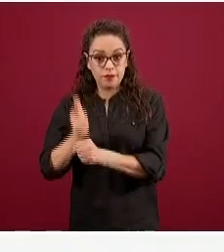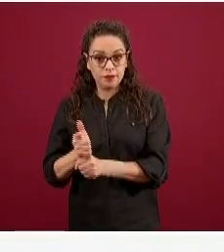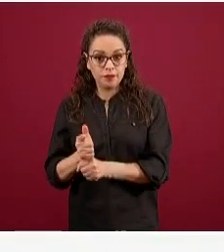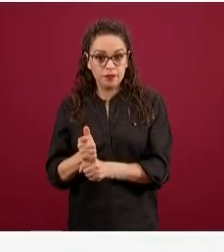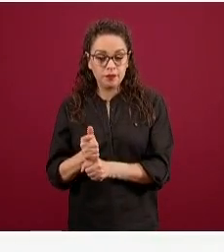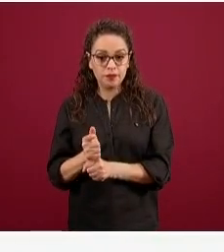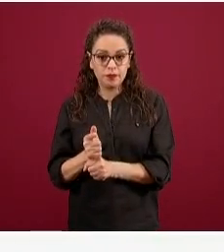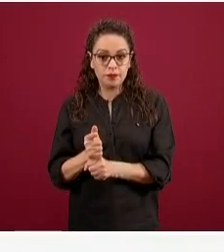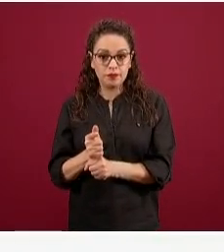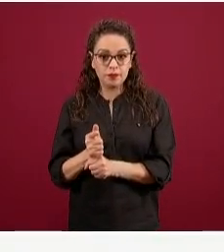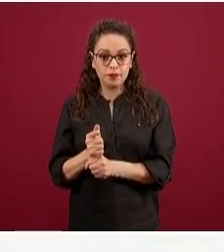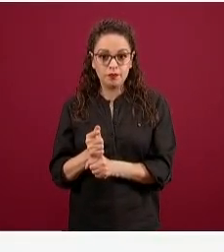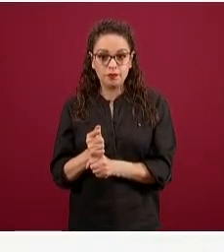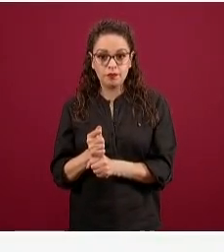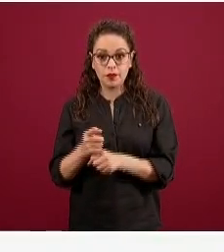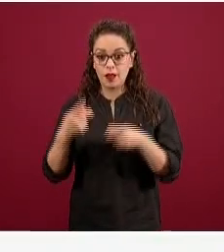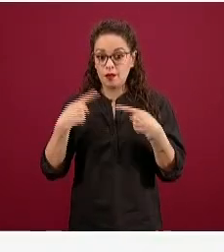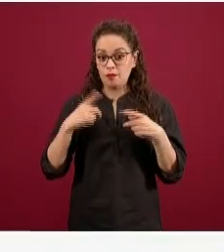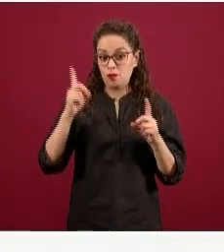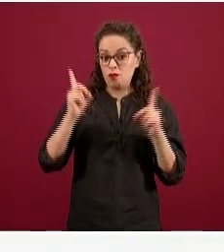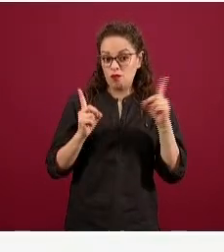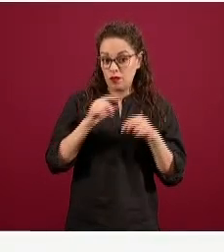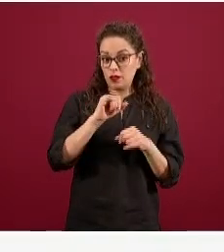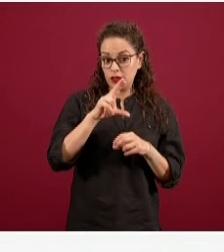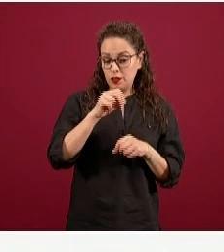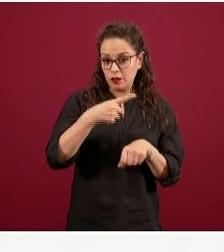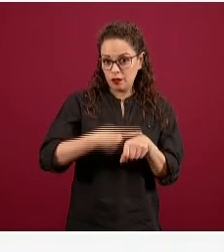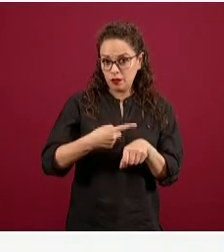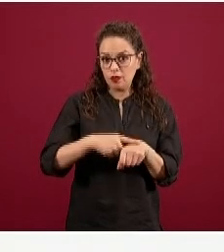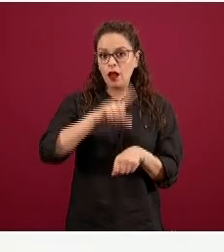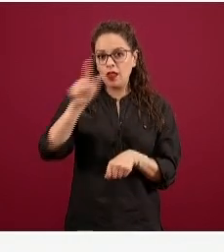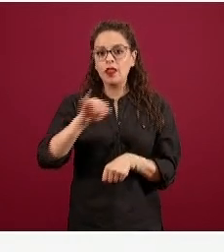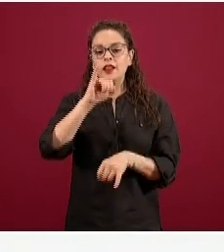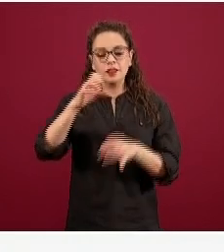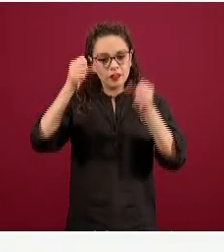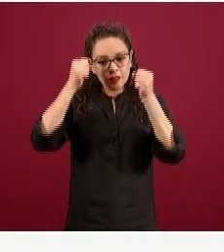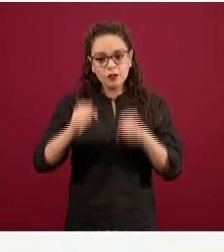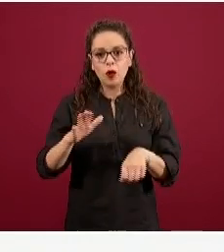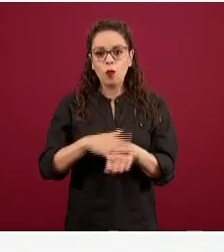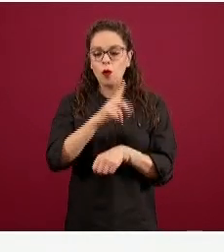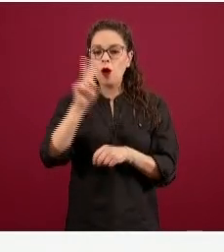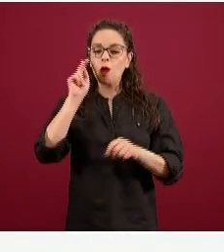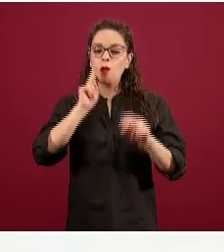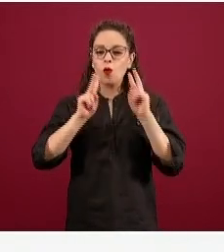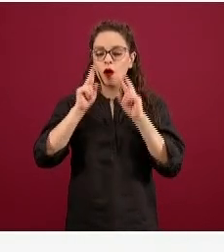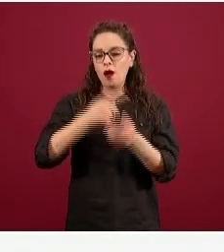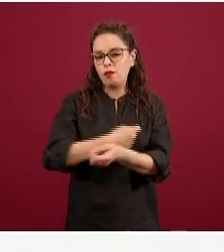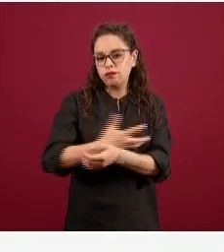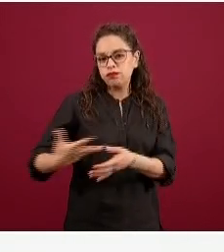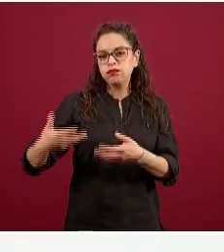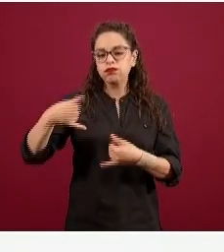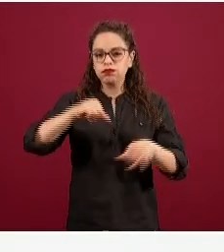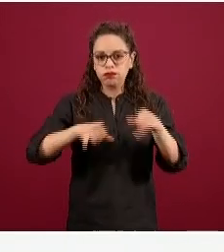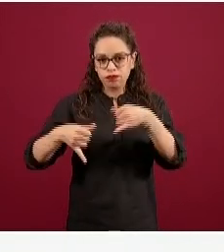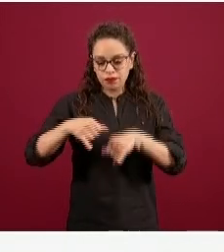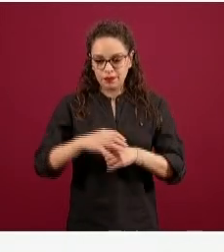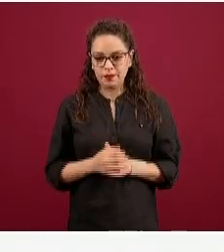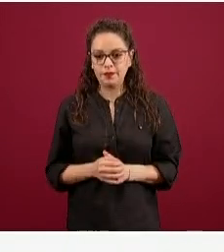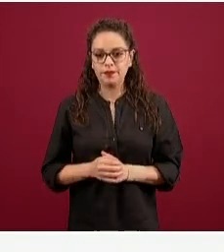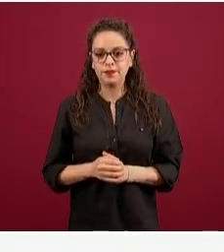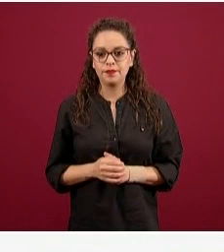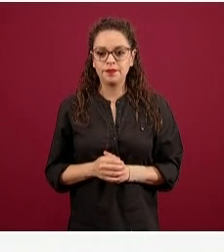sospechosos que se confirman por pruebas de laboratorio y el estudio de sus contactos. Esos son los 2 primeros